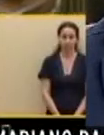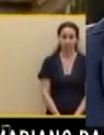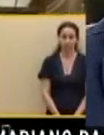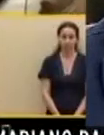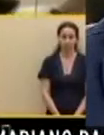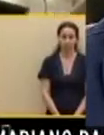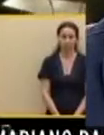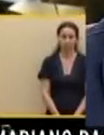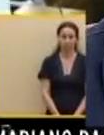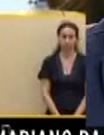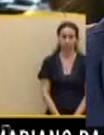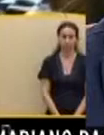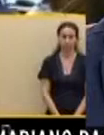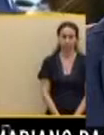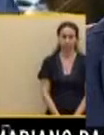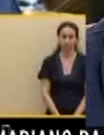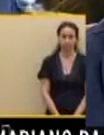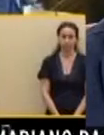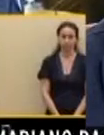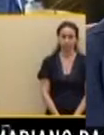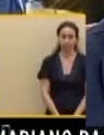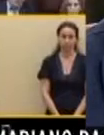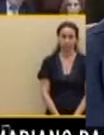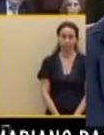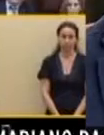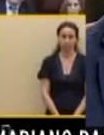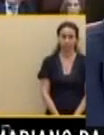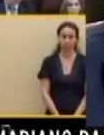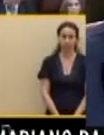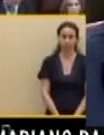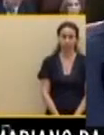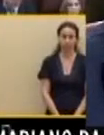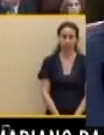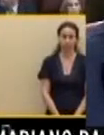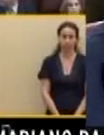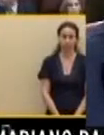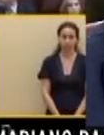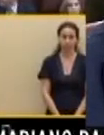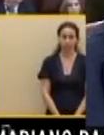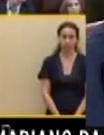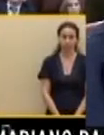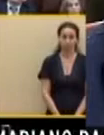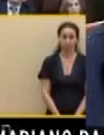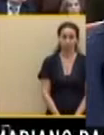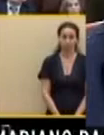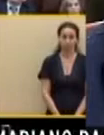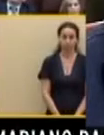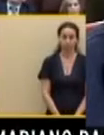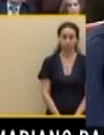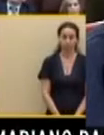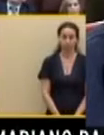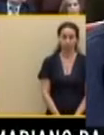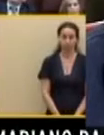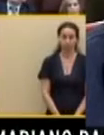identitarias de clase identitarias de territorio redes ociosas ahora tenía una componente nova que hace